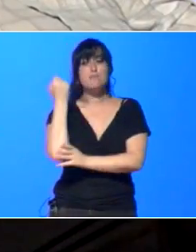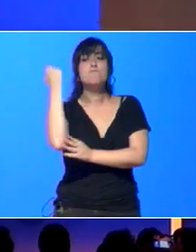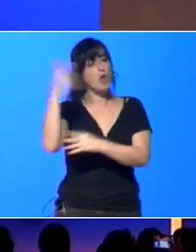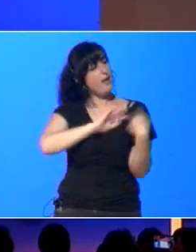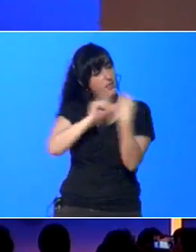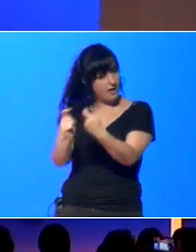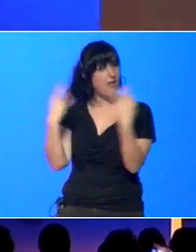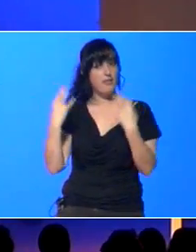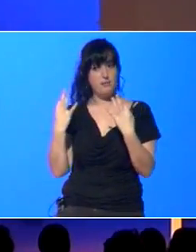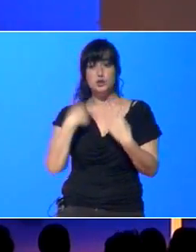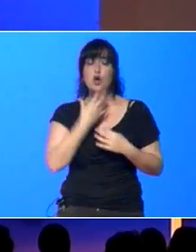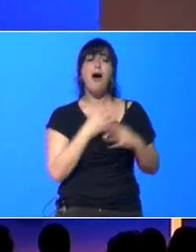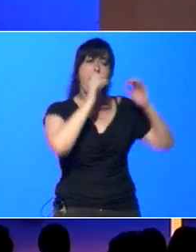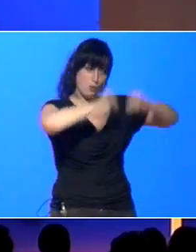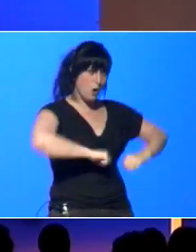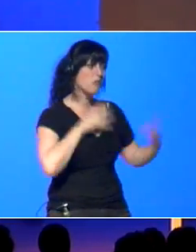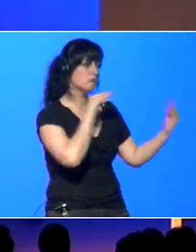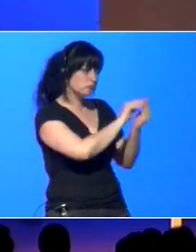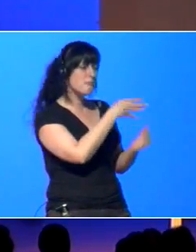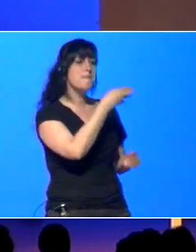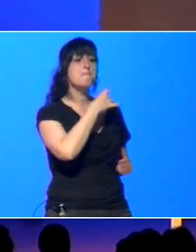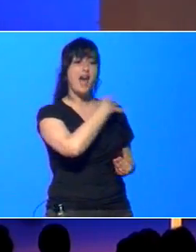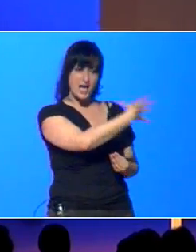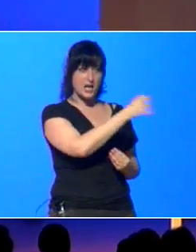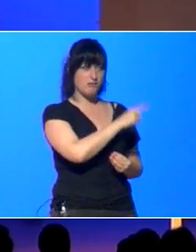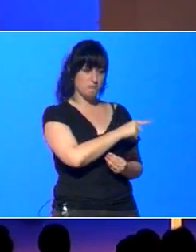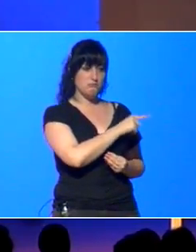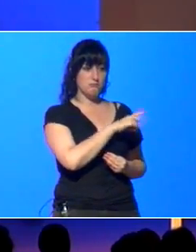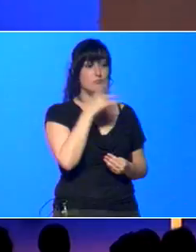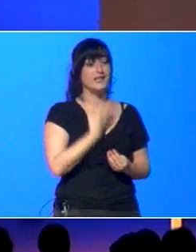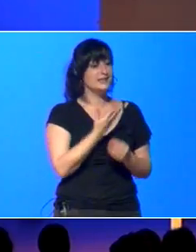que hay que empoderar a las familias. Y es un eje vertebrador de la escuela inclusiva.